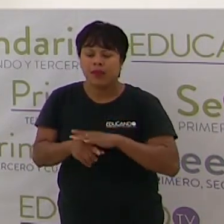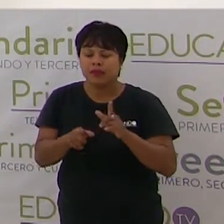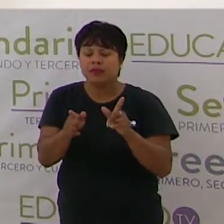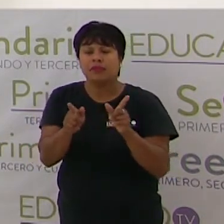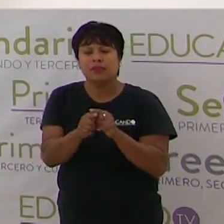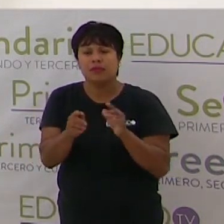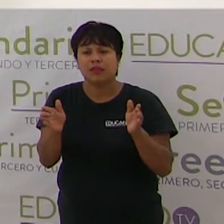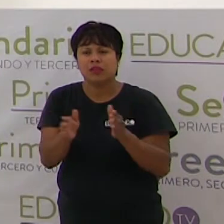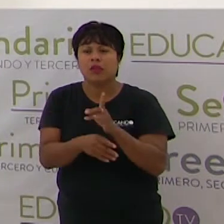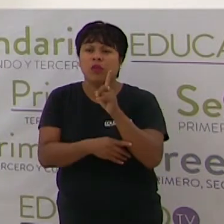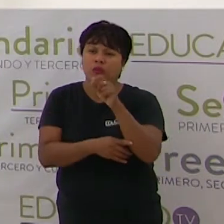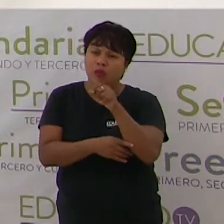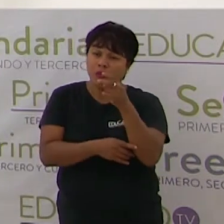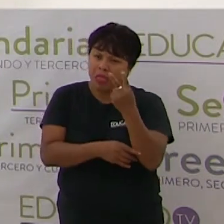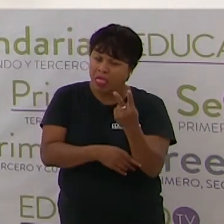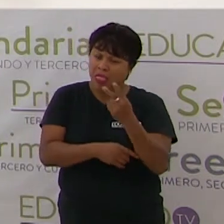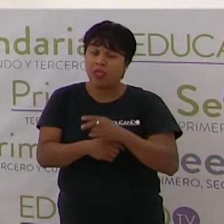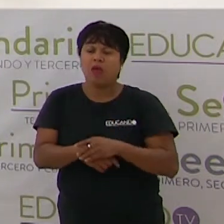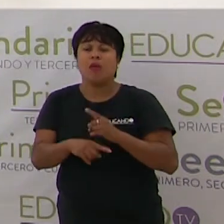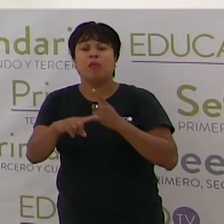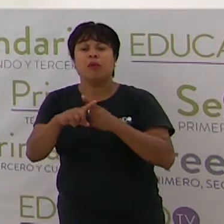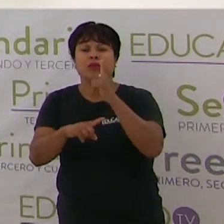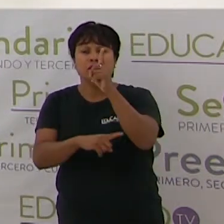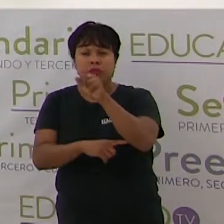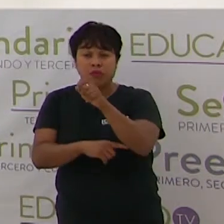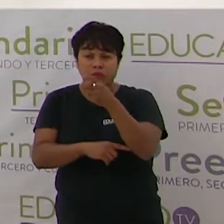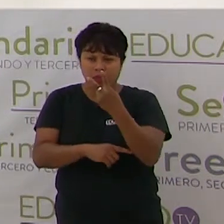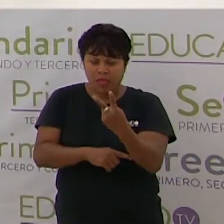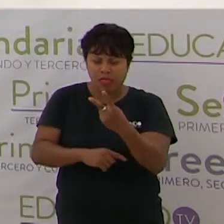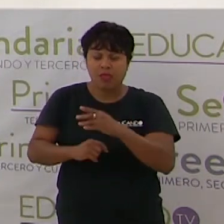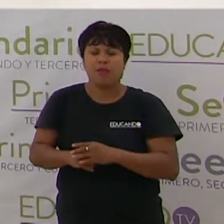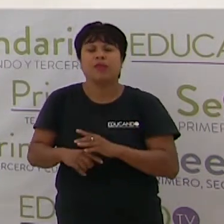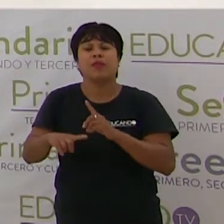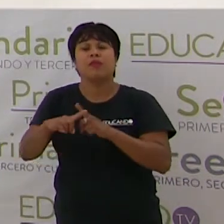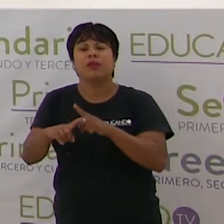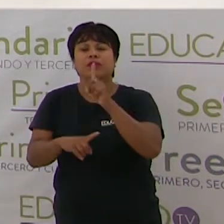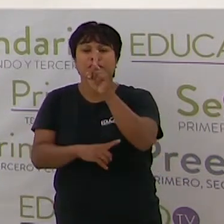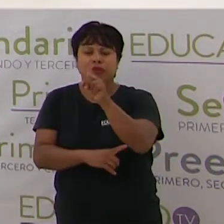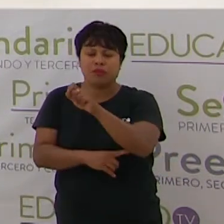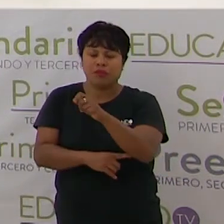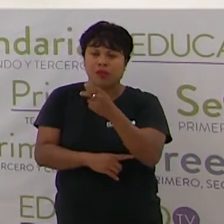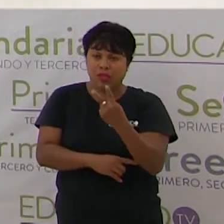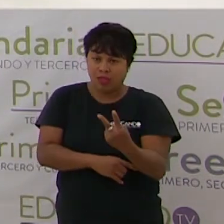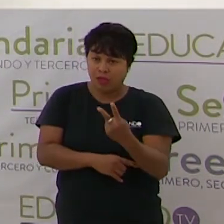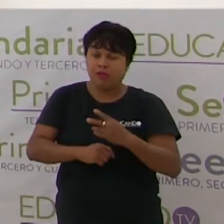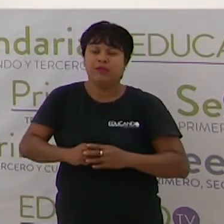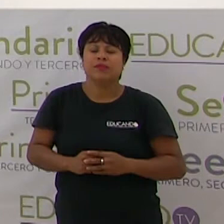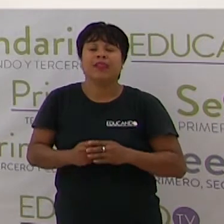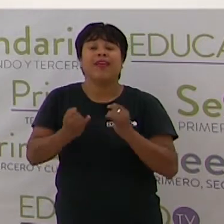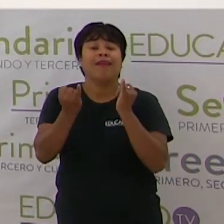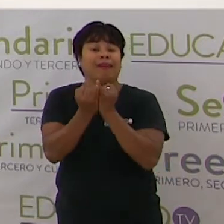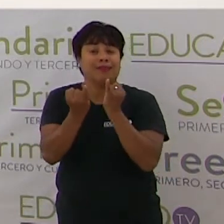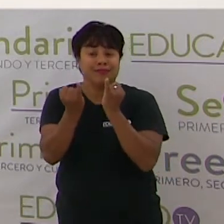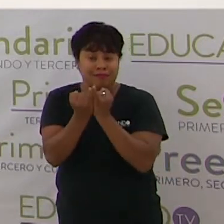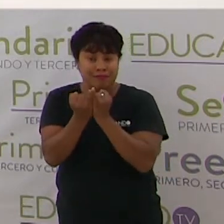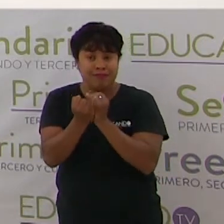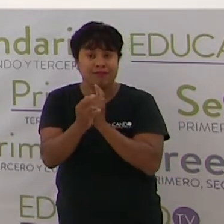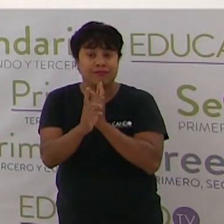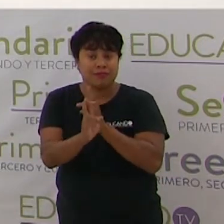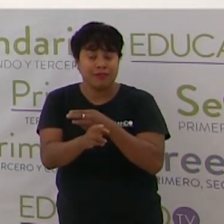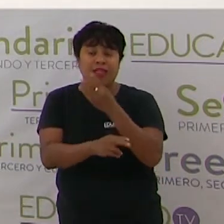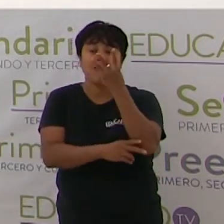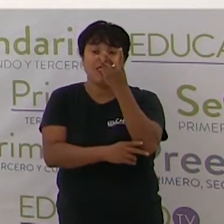sea, más simplificado puede ser 1 medio más 1 medio más 1/2 es igual pues a